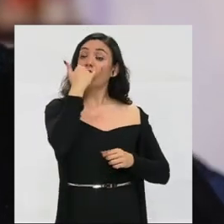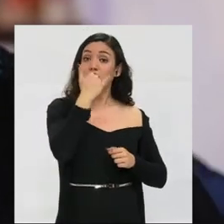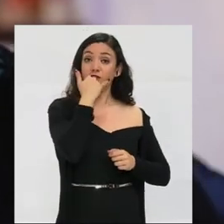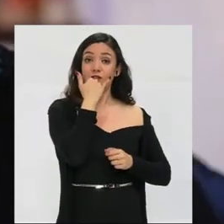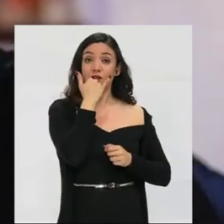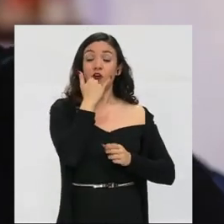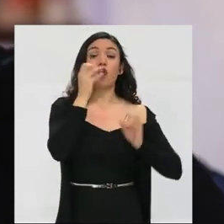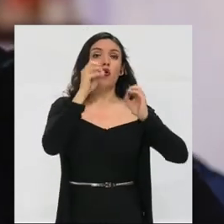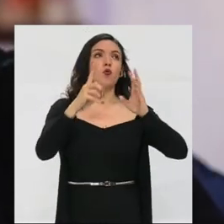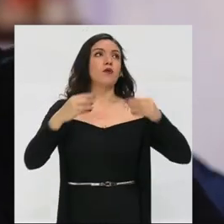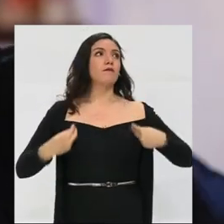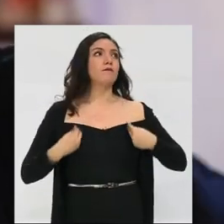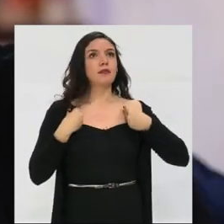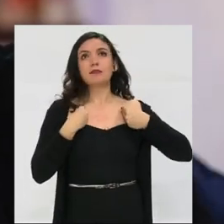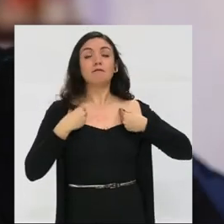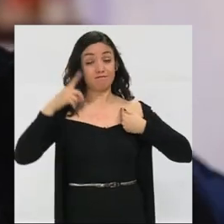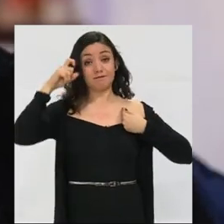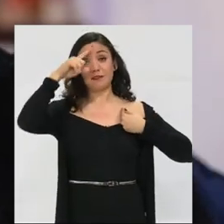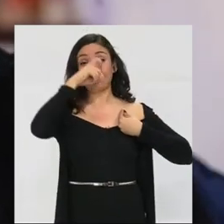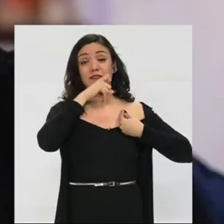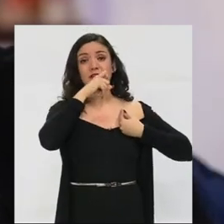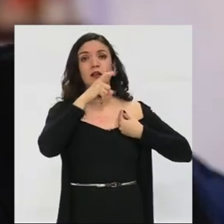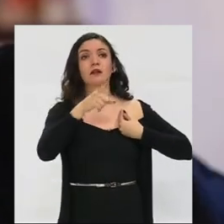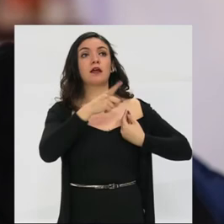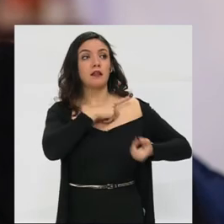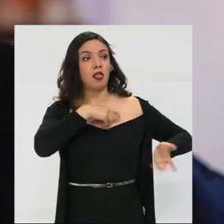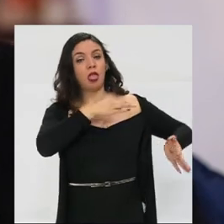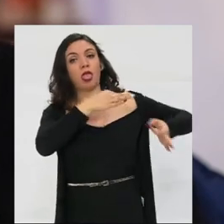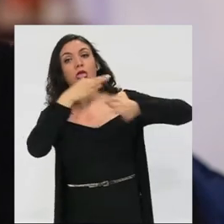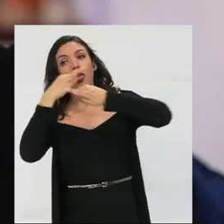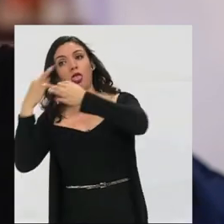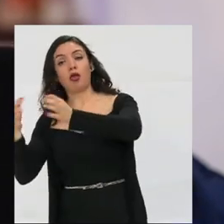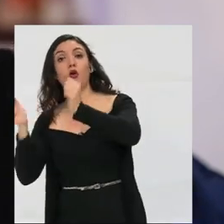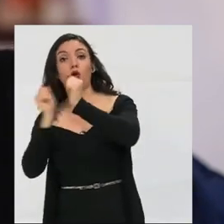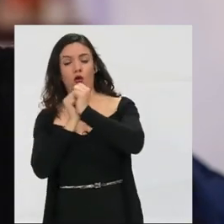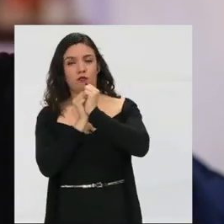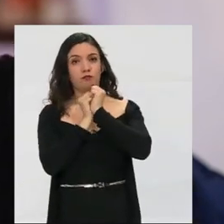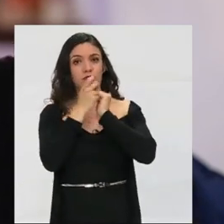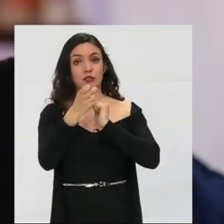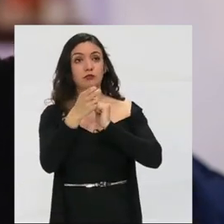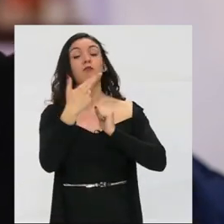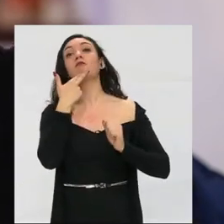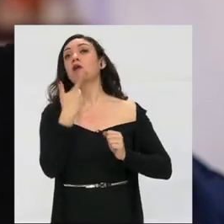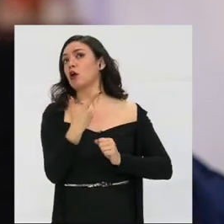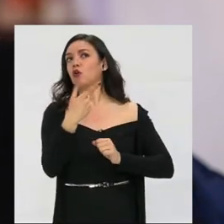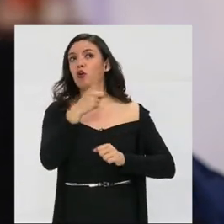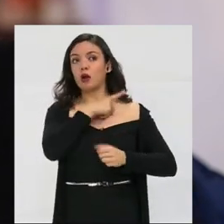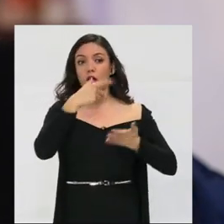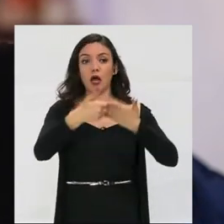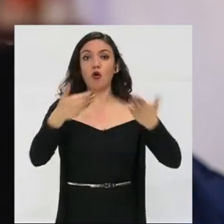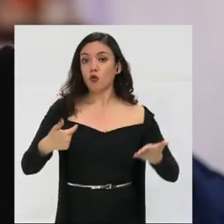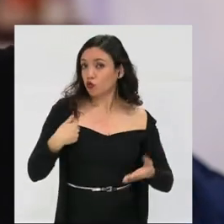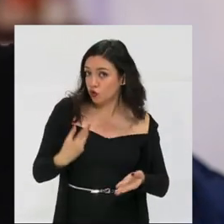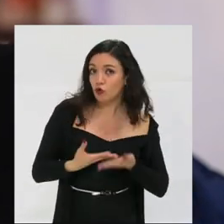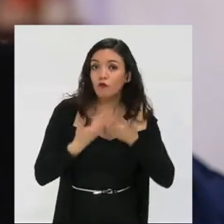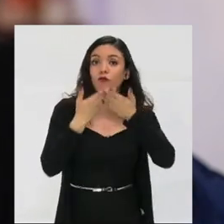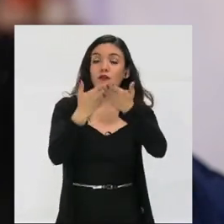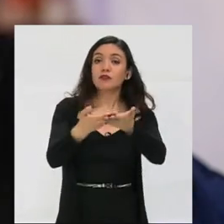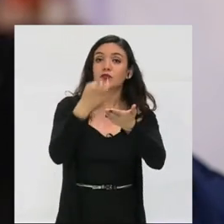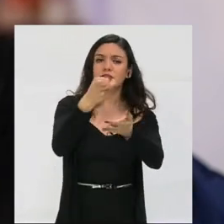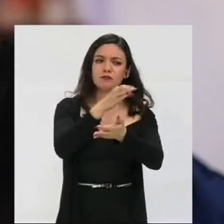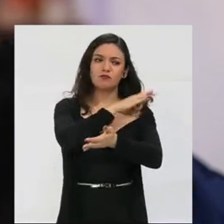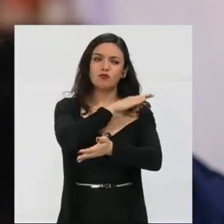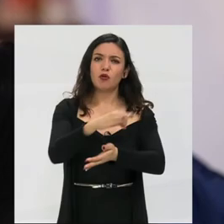Si tuvieron un error y tuvieron una vida difícil que los llevó a la adicción, pues entonces ahora yo